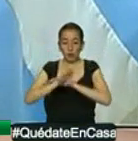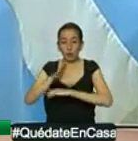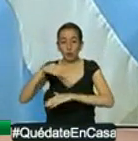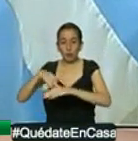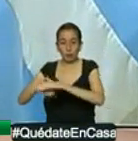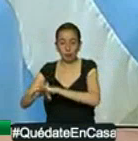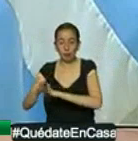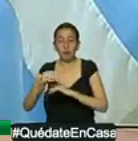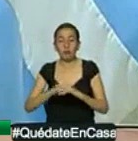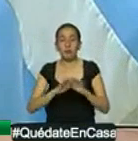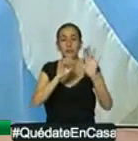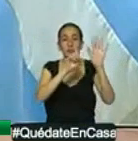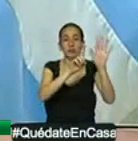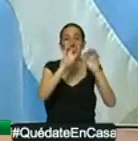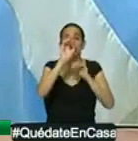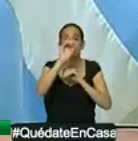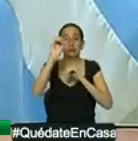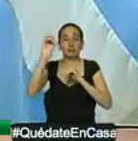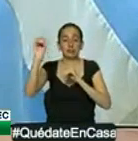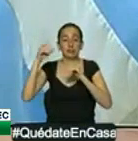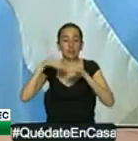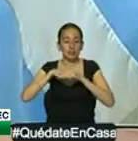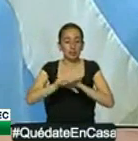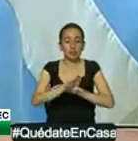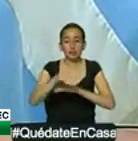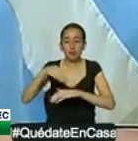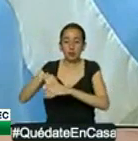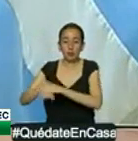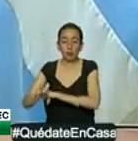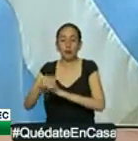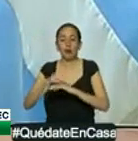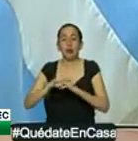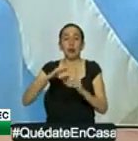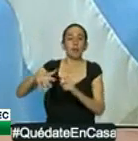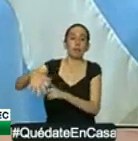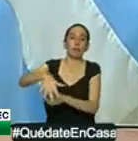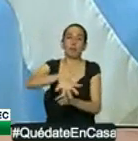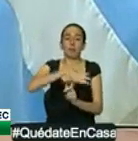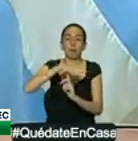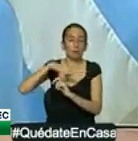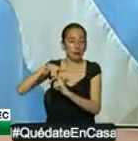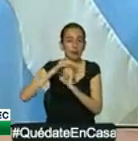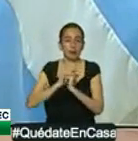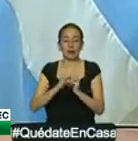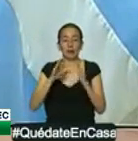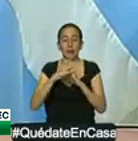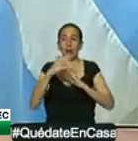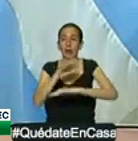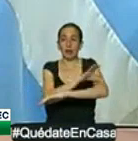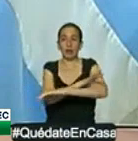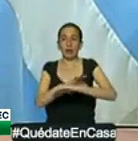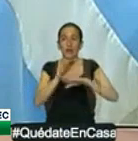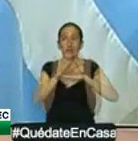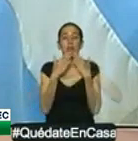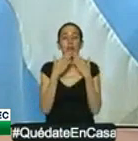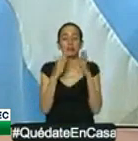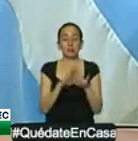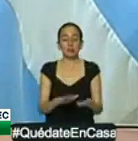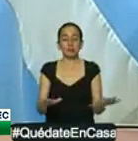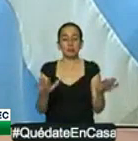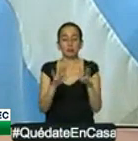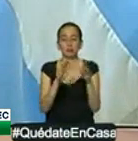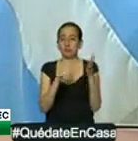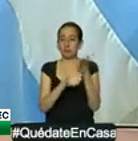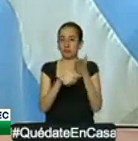de 600 personas entre el Camposanto Parques de la Paz de la Aurora y en el Campo Eterno en Pascuales. Y